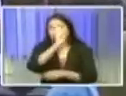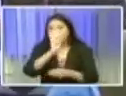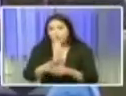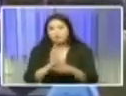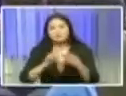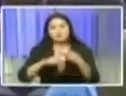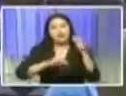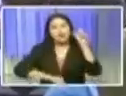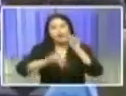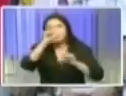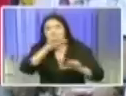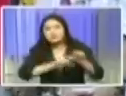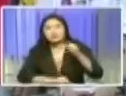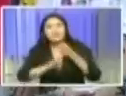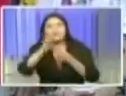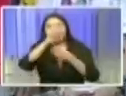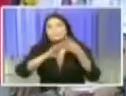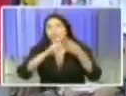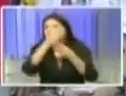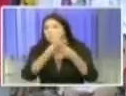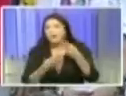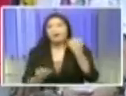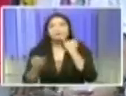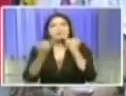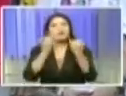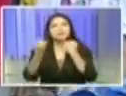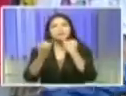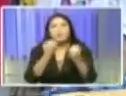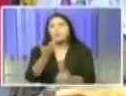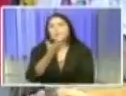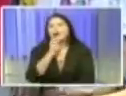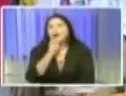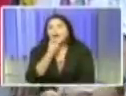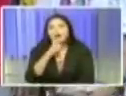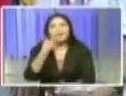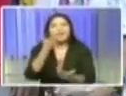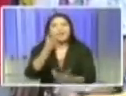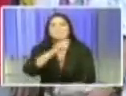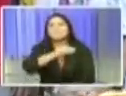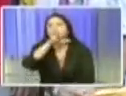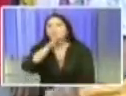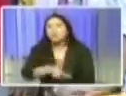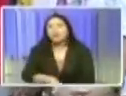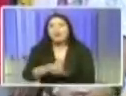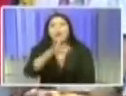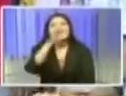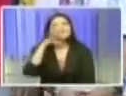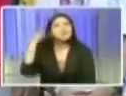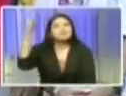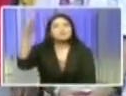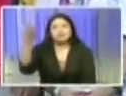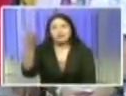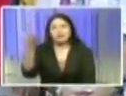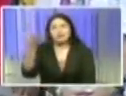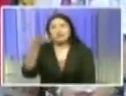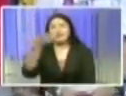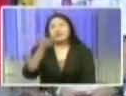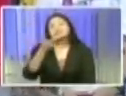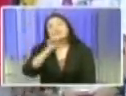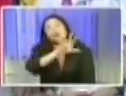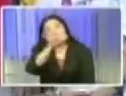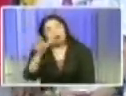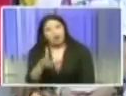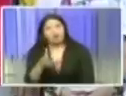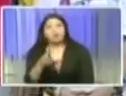la química, la matemática, los idiomas, el inglés, el portugués, el francés, el castellano,